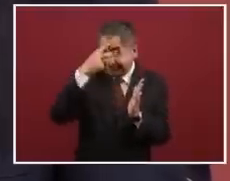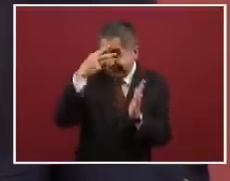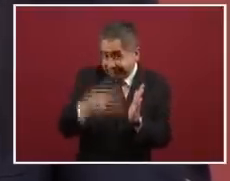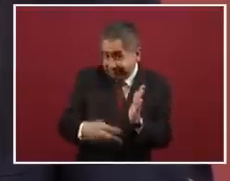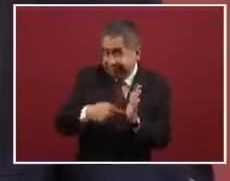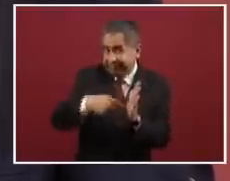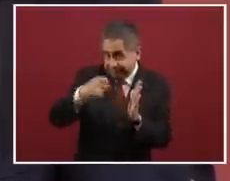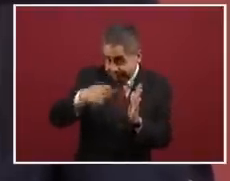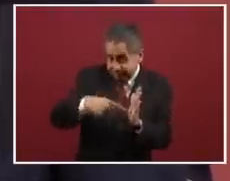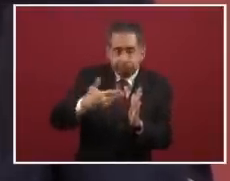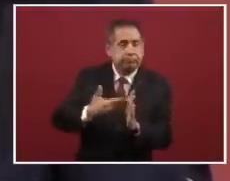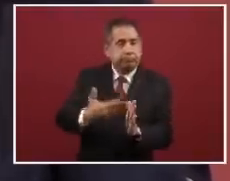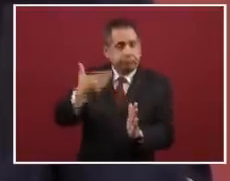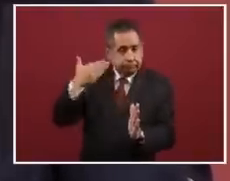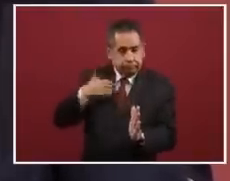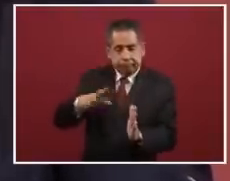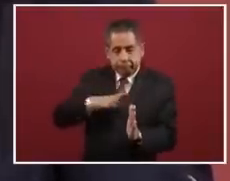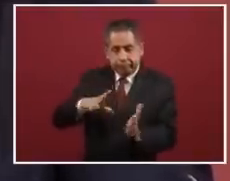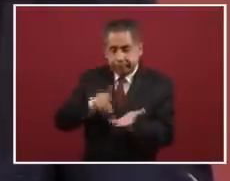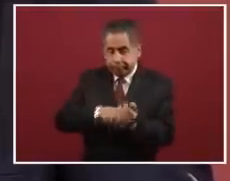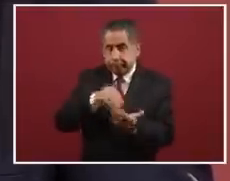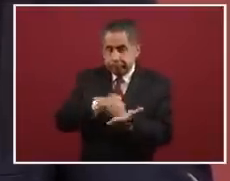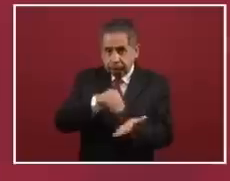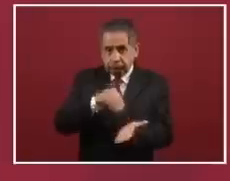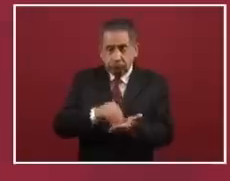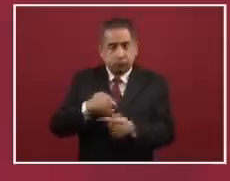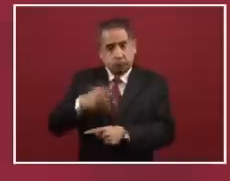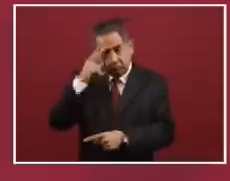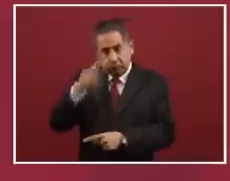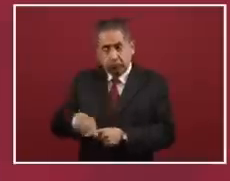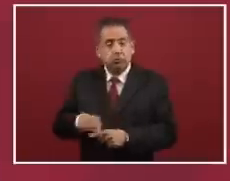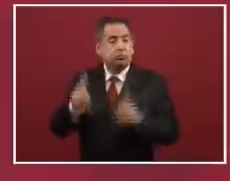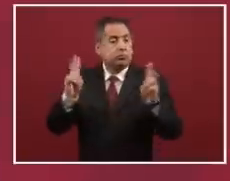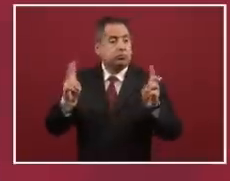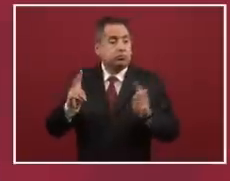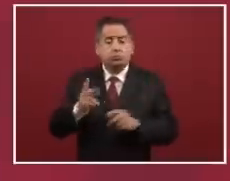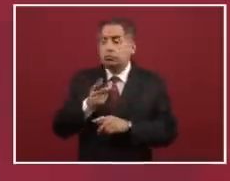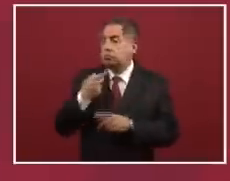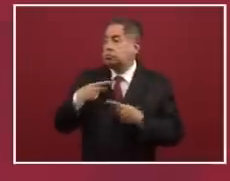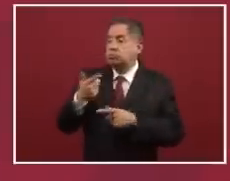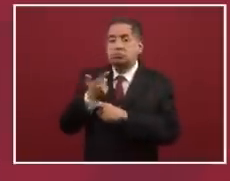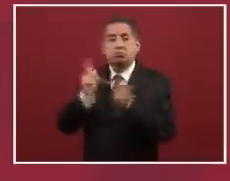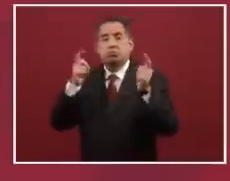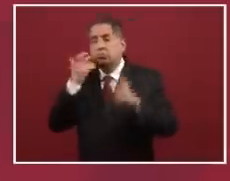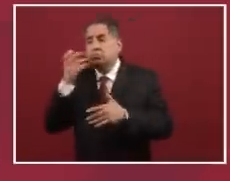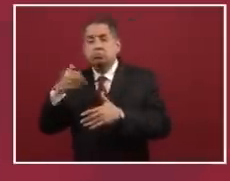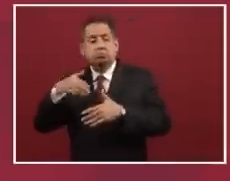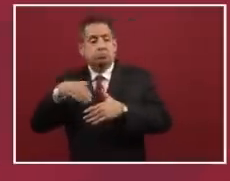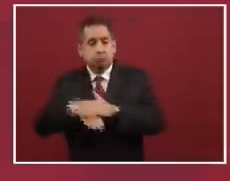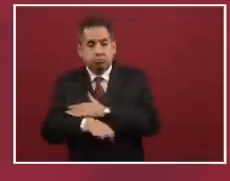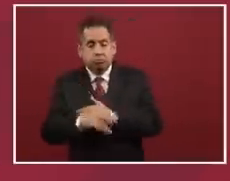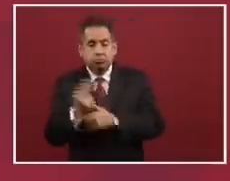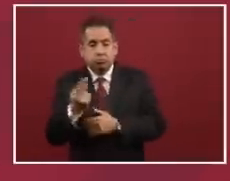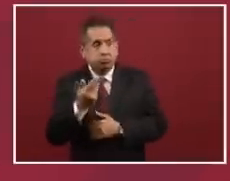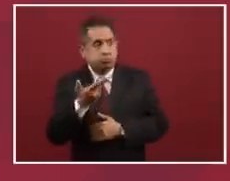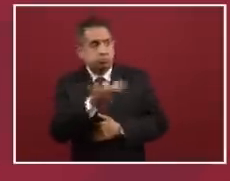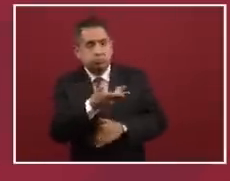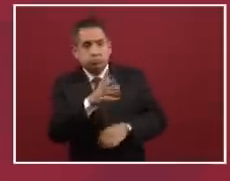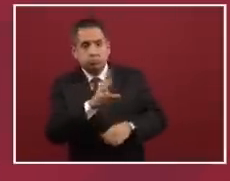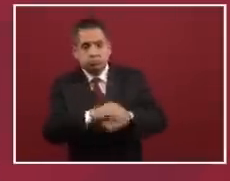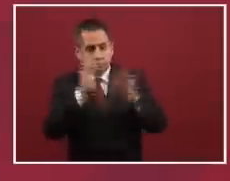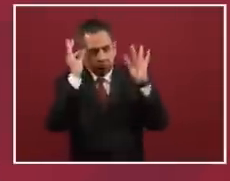migración vigente, que es cualquier persona que desee ingresar al territorio nacional tiene que solicitarle a la autoridad